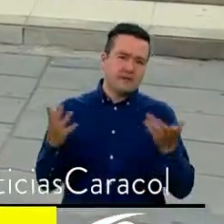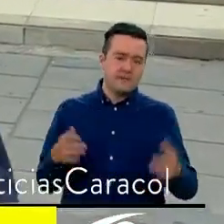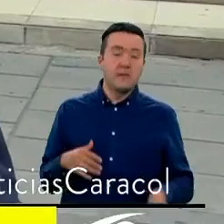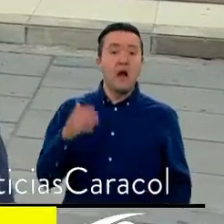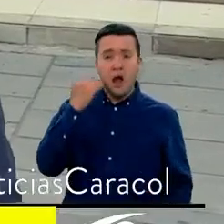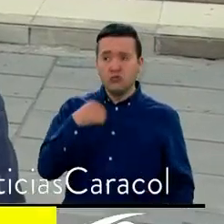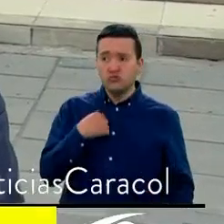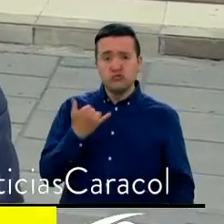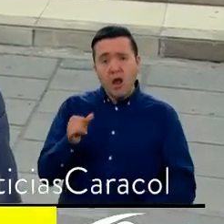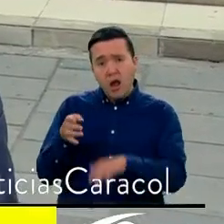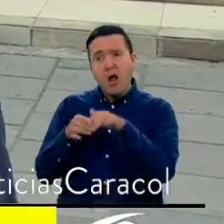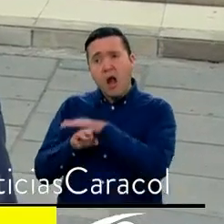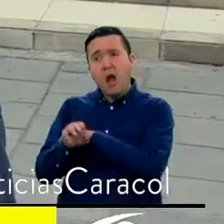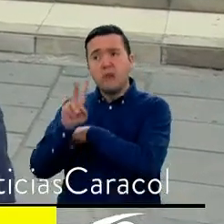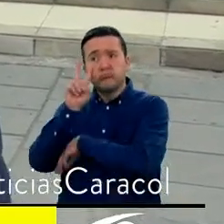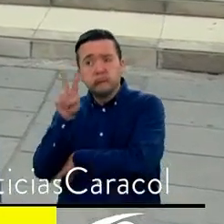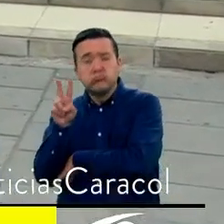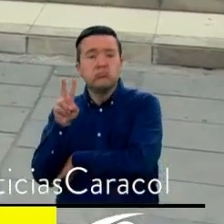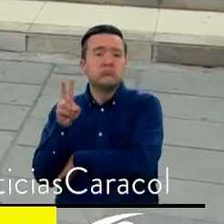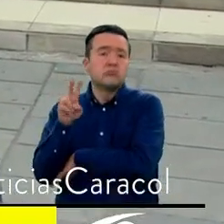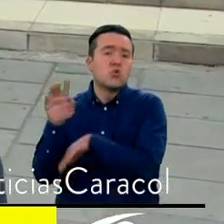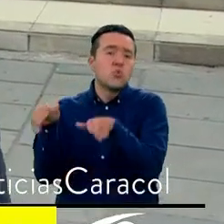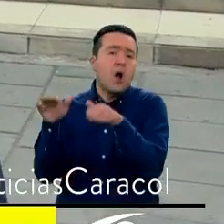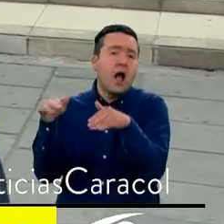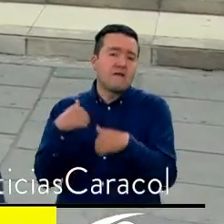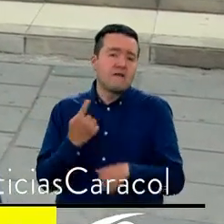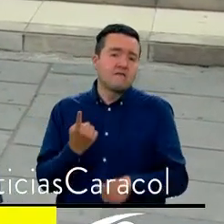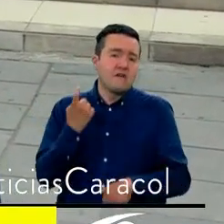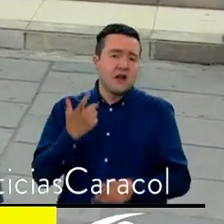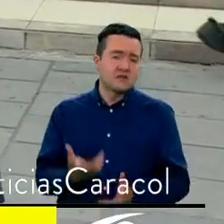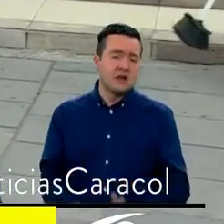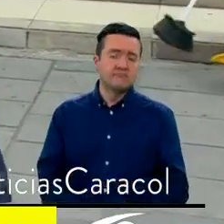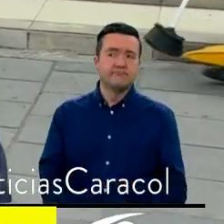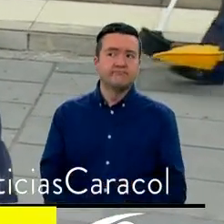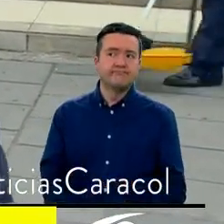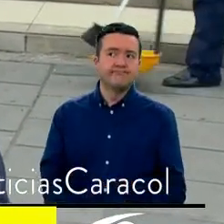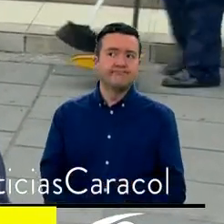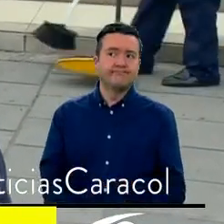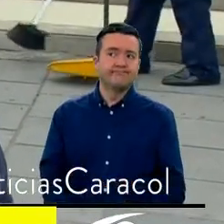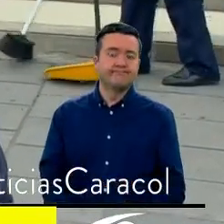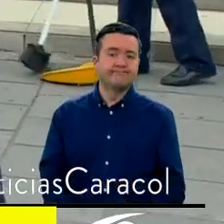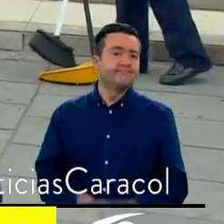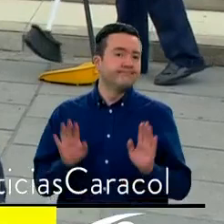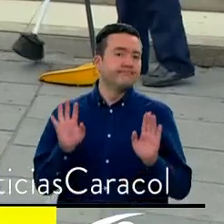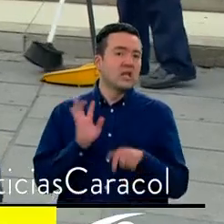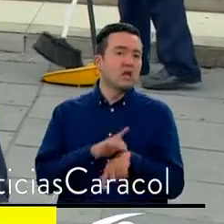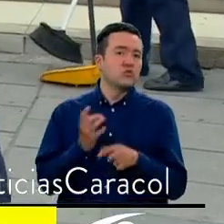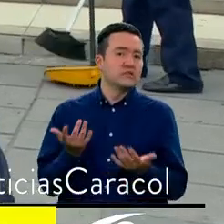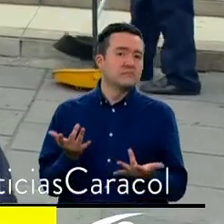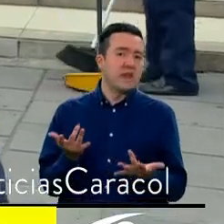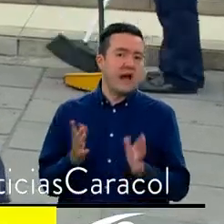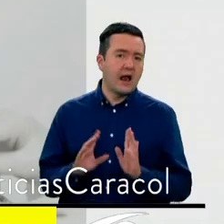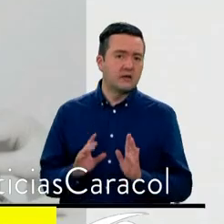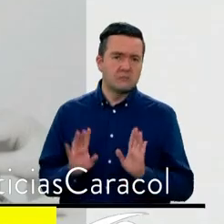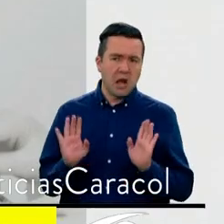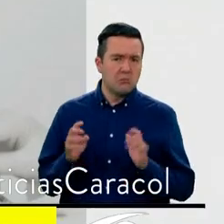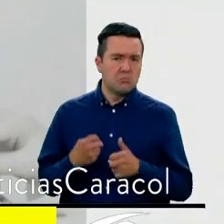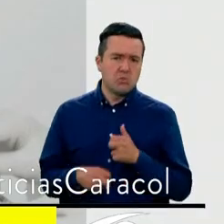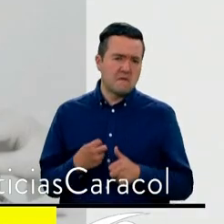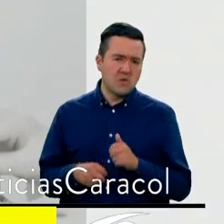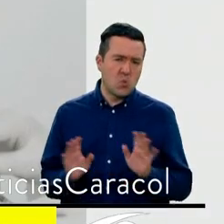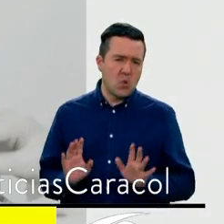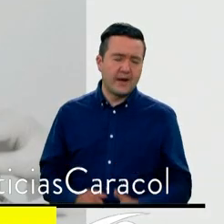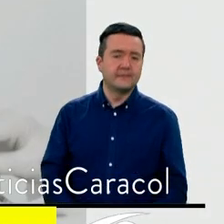pero no ha aparecido hasta ahora, pero pues dice que toca esperar, pero no he tenido problema para nada. En medio